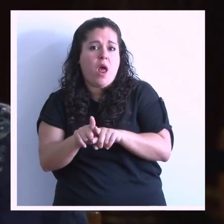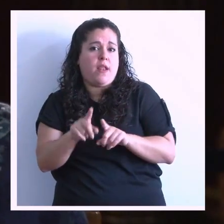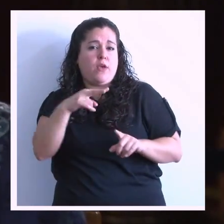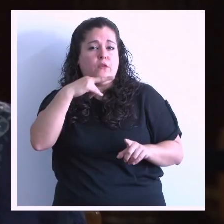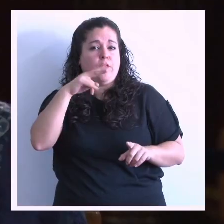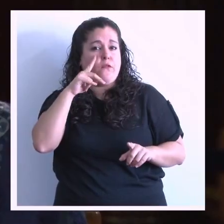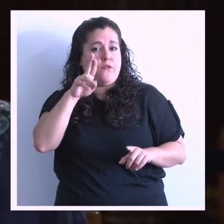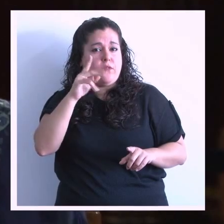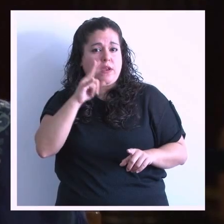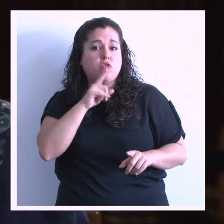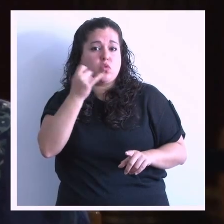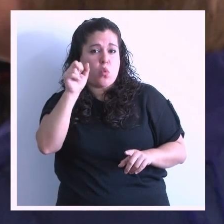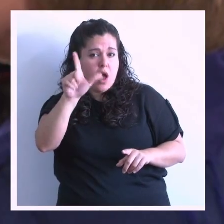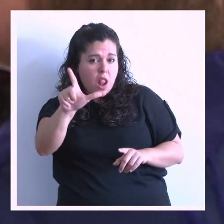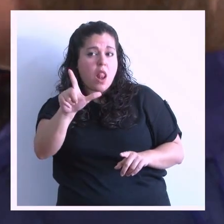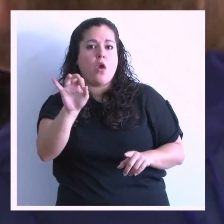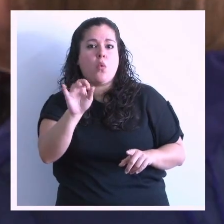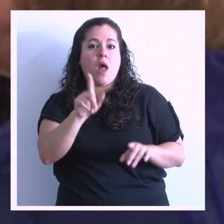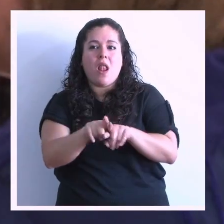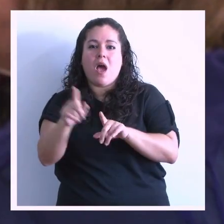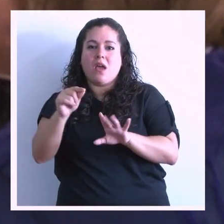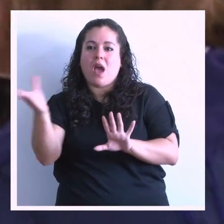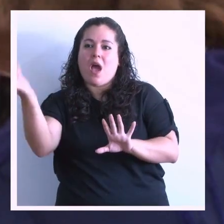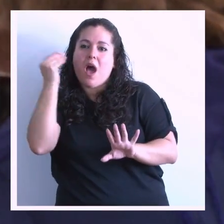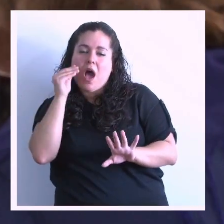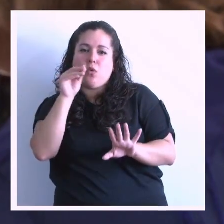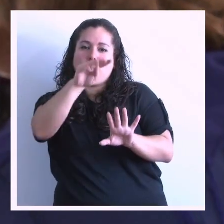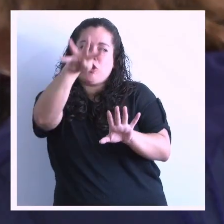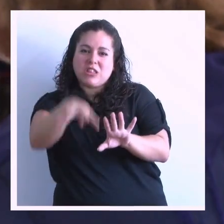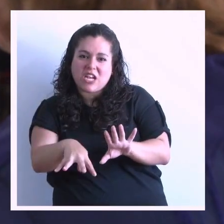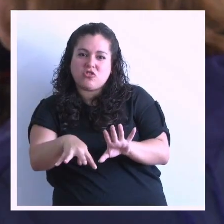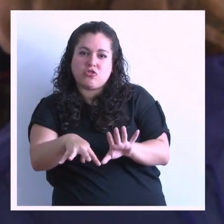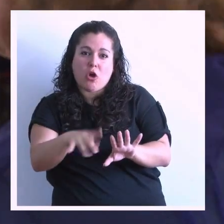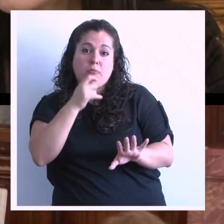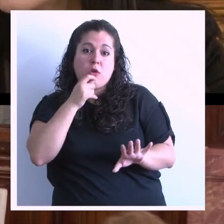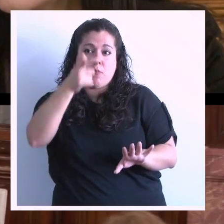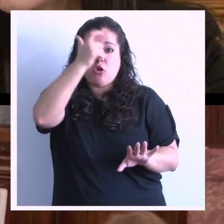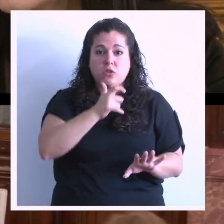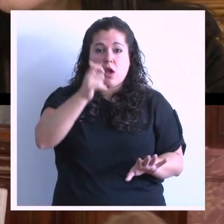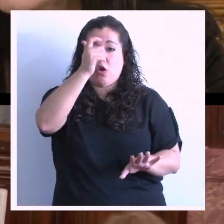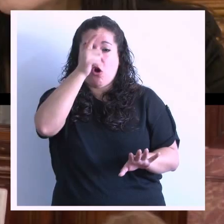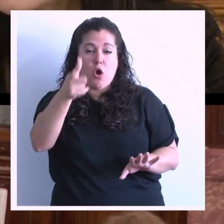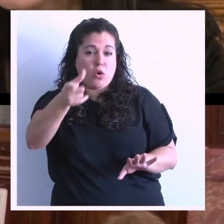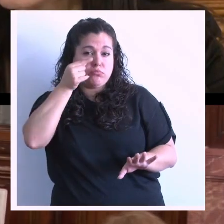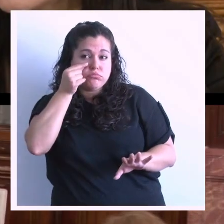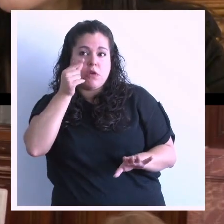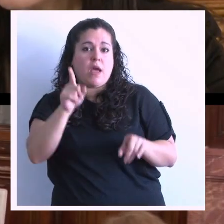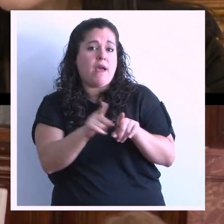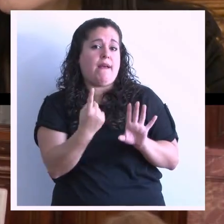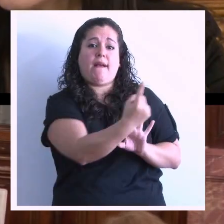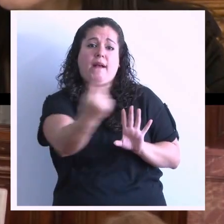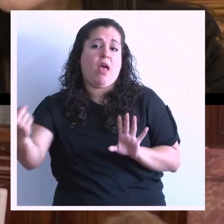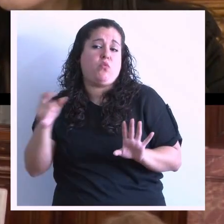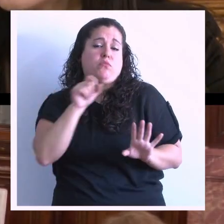una plataforma virtual con un sistema de audiotexto para que las personas ciegas o disminuidas visuales,